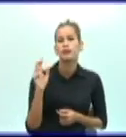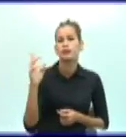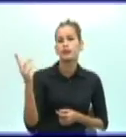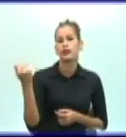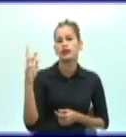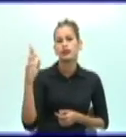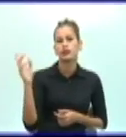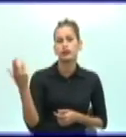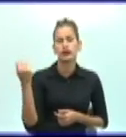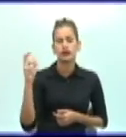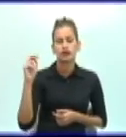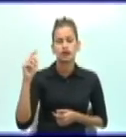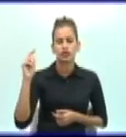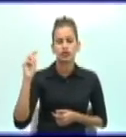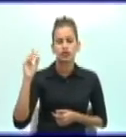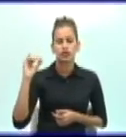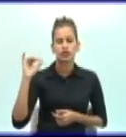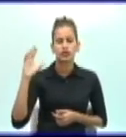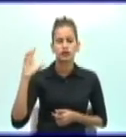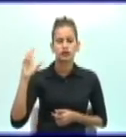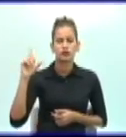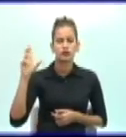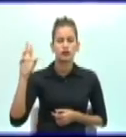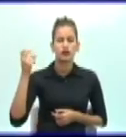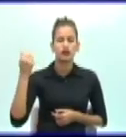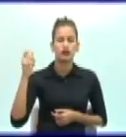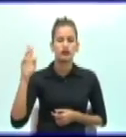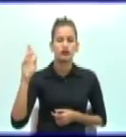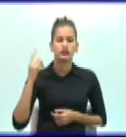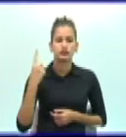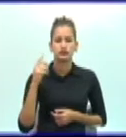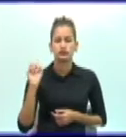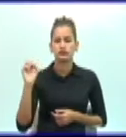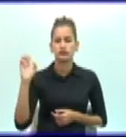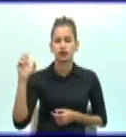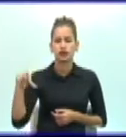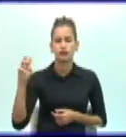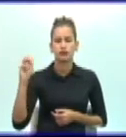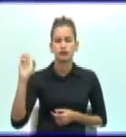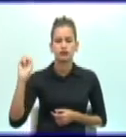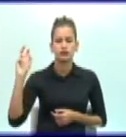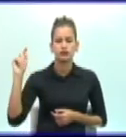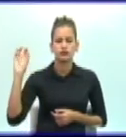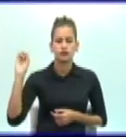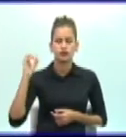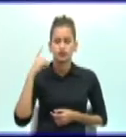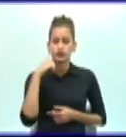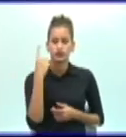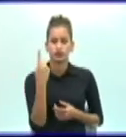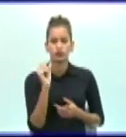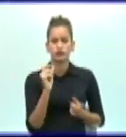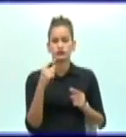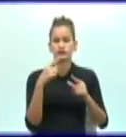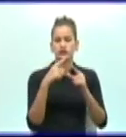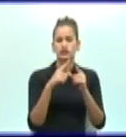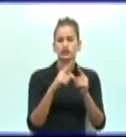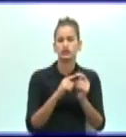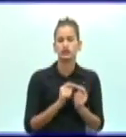se halla a igual distancia de los extremos del segmento. Ahora observen que también nos expresan que